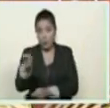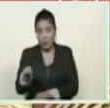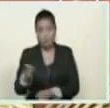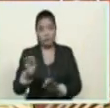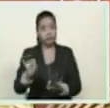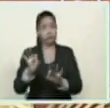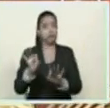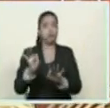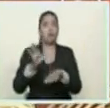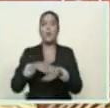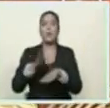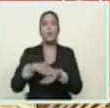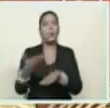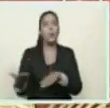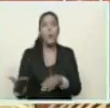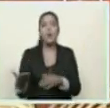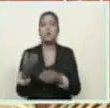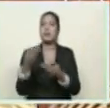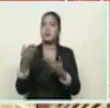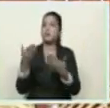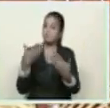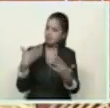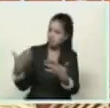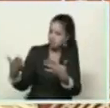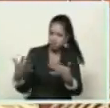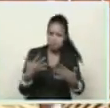por su gentileza